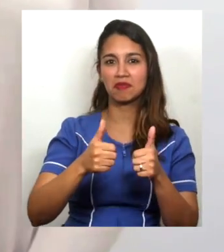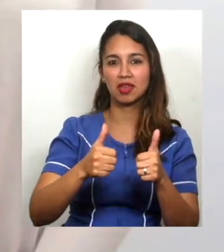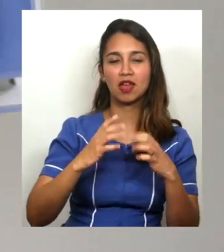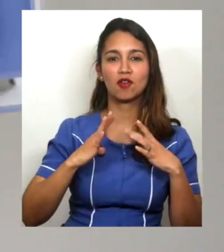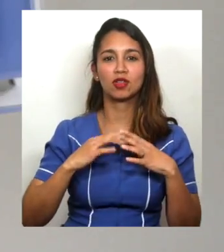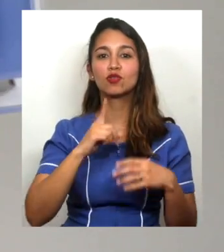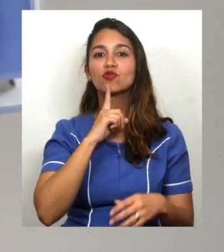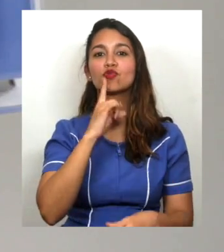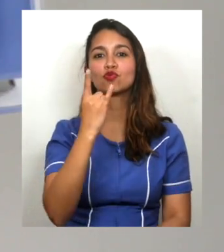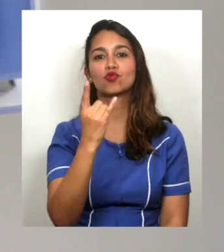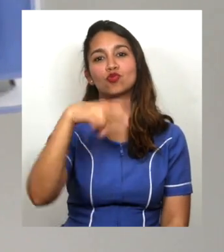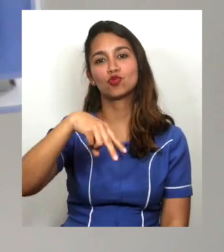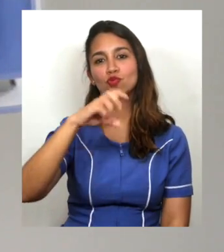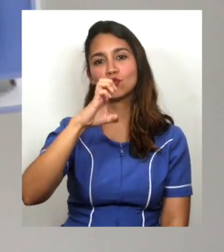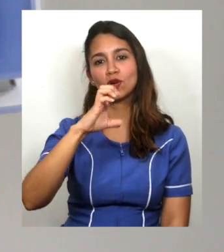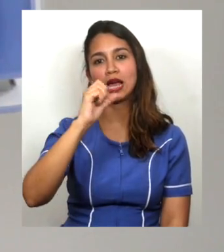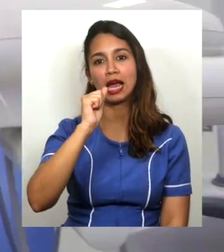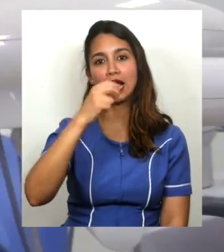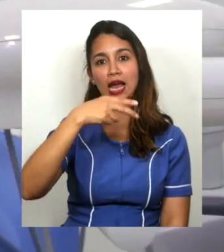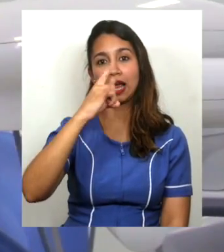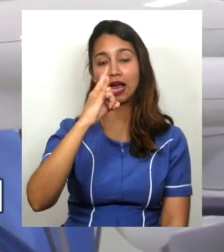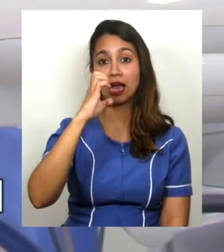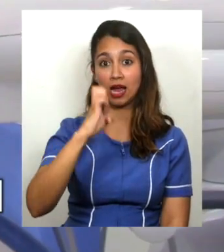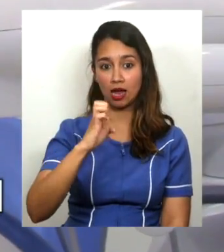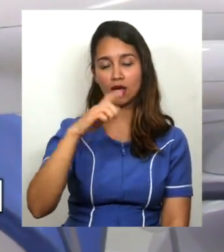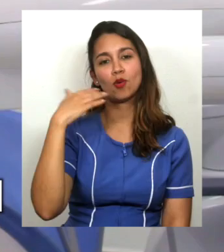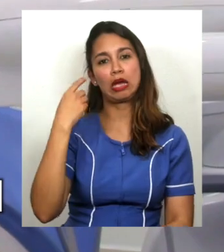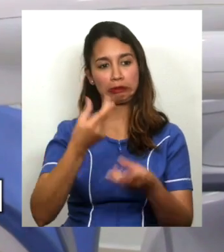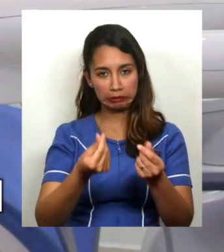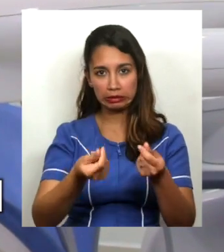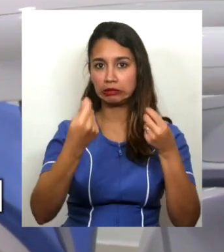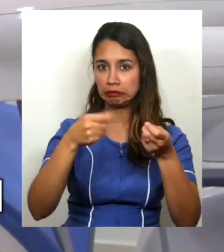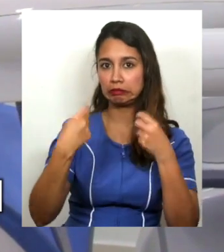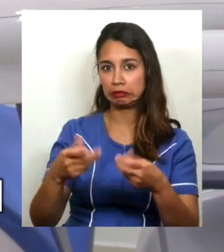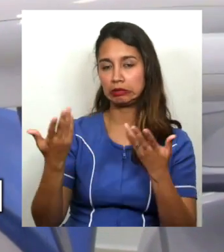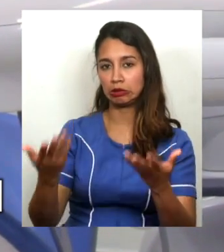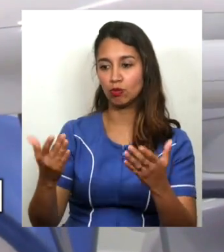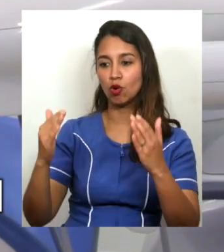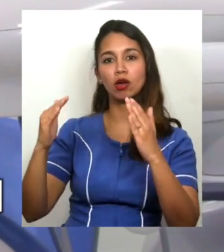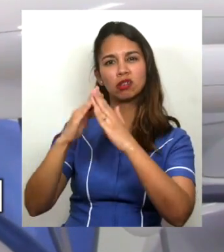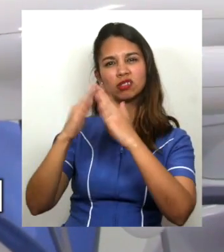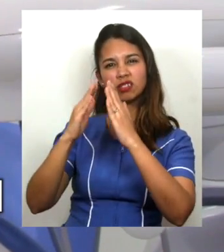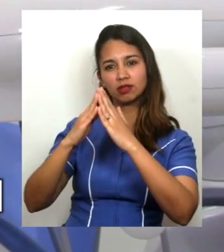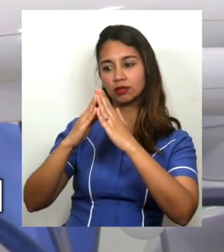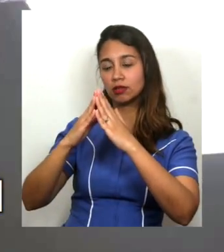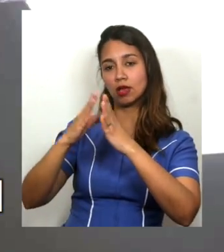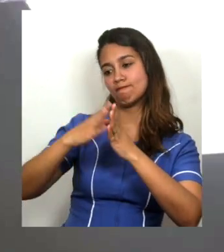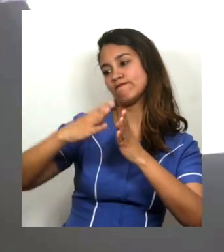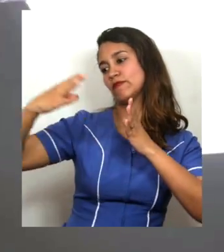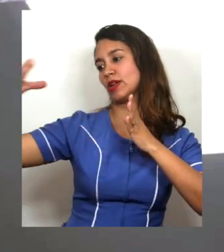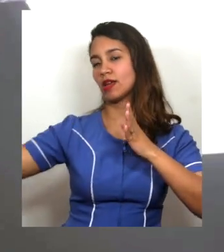de Tuncagüe, que tuvo un costo de 522 millones de pesos y cuyos trabajos consistieron en la ampliación de la actual estación médica